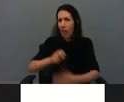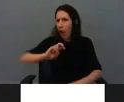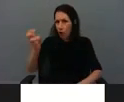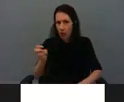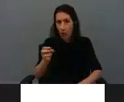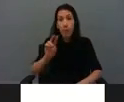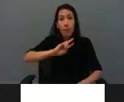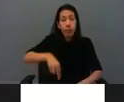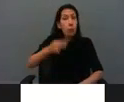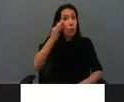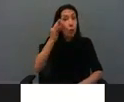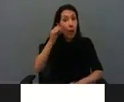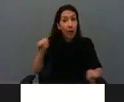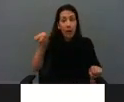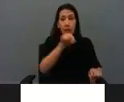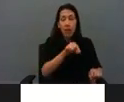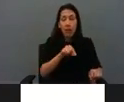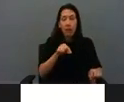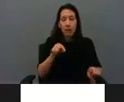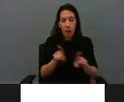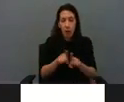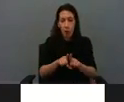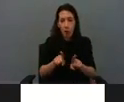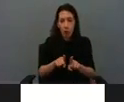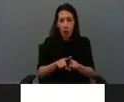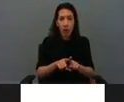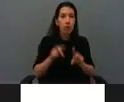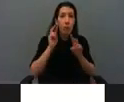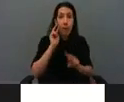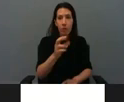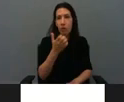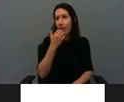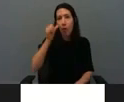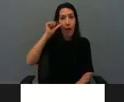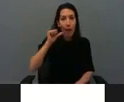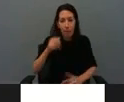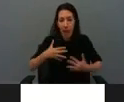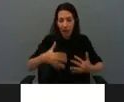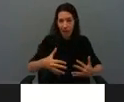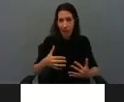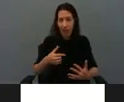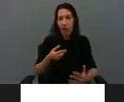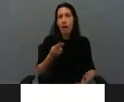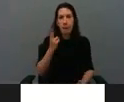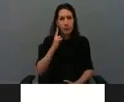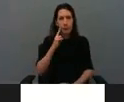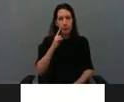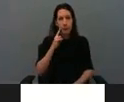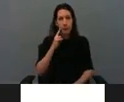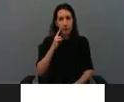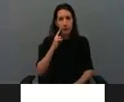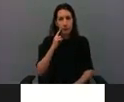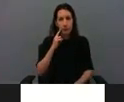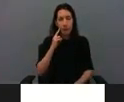también, pues eso, quedemos embarazadas y que nos deben